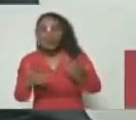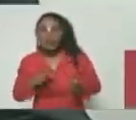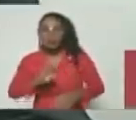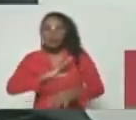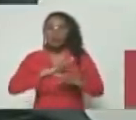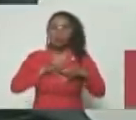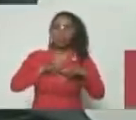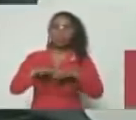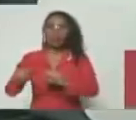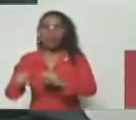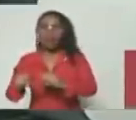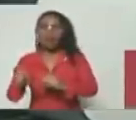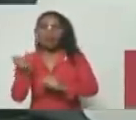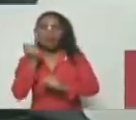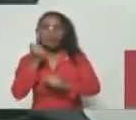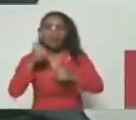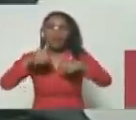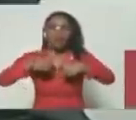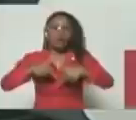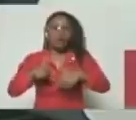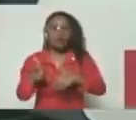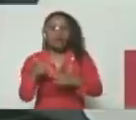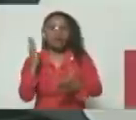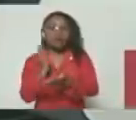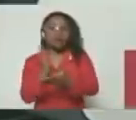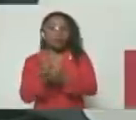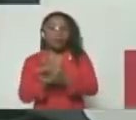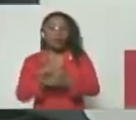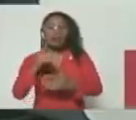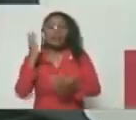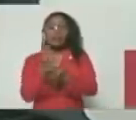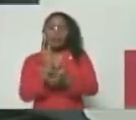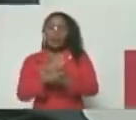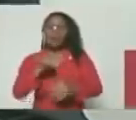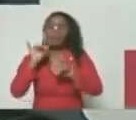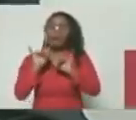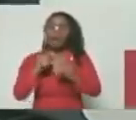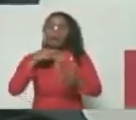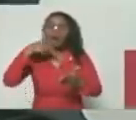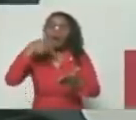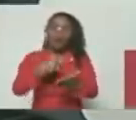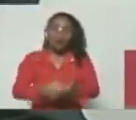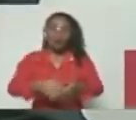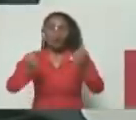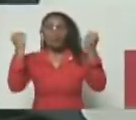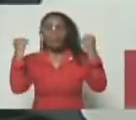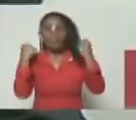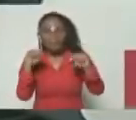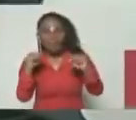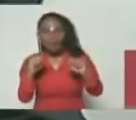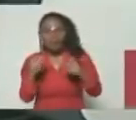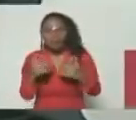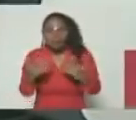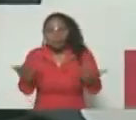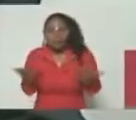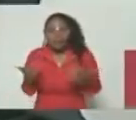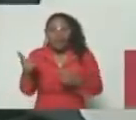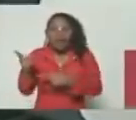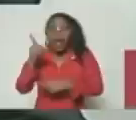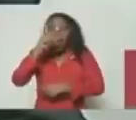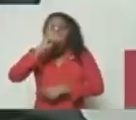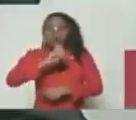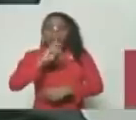poder, y esos factores siempre tienen los mismos nombres, siempre tienen las mismas prácticas, y desde el